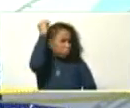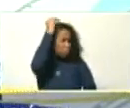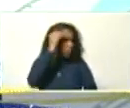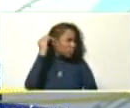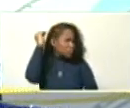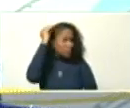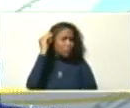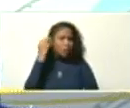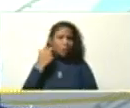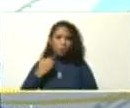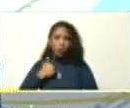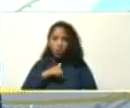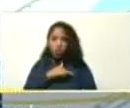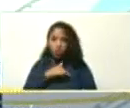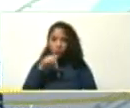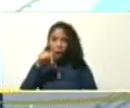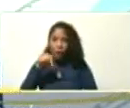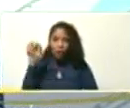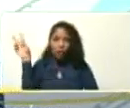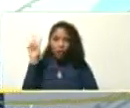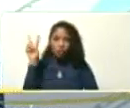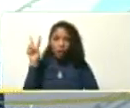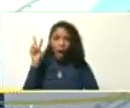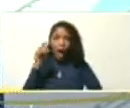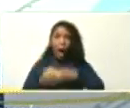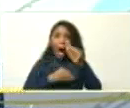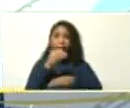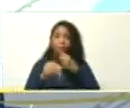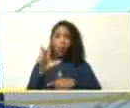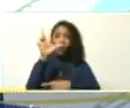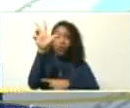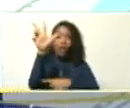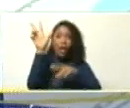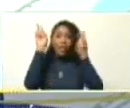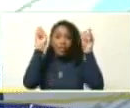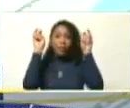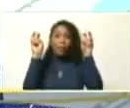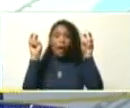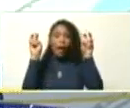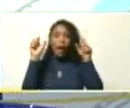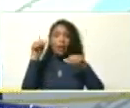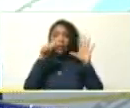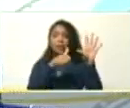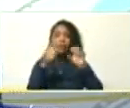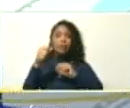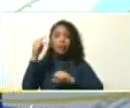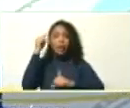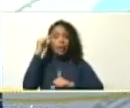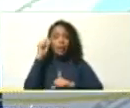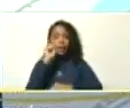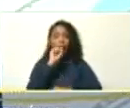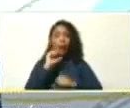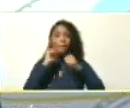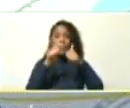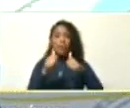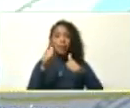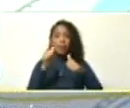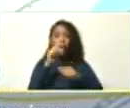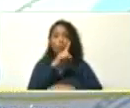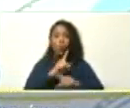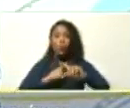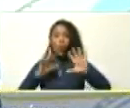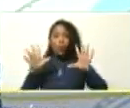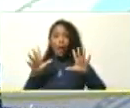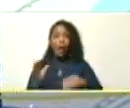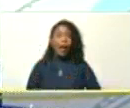Sencillamente nosotros hemos priorizado tres temas en estos 60 días del arranque del 1x10. Los